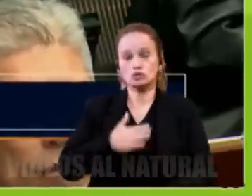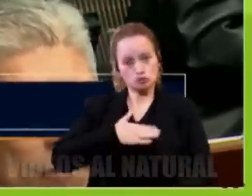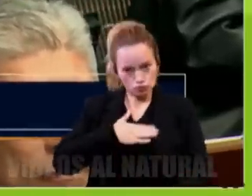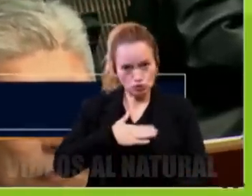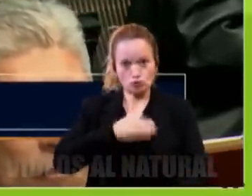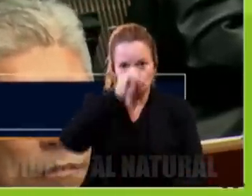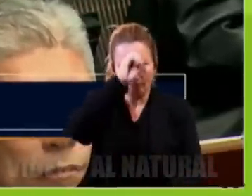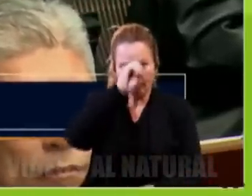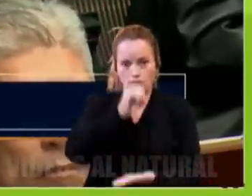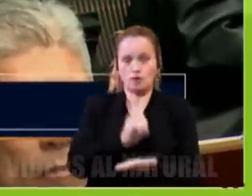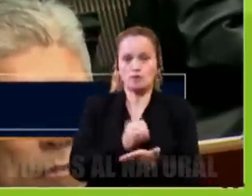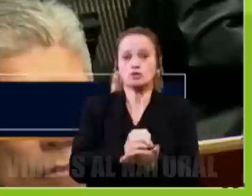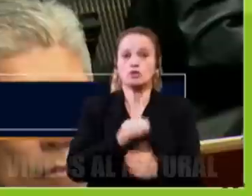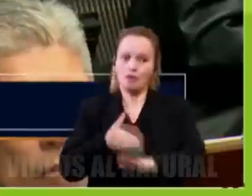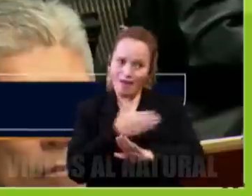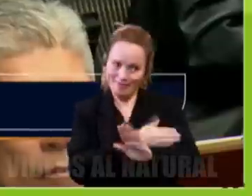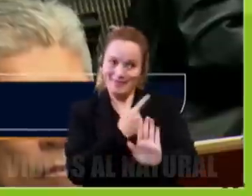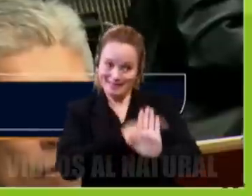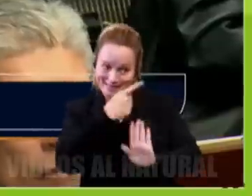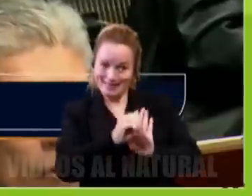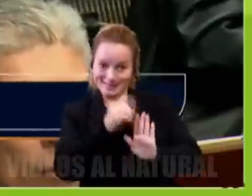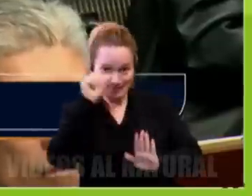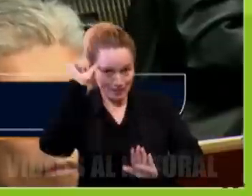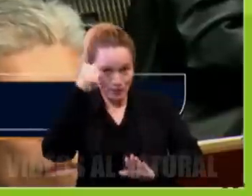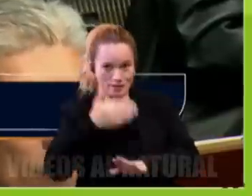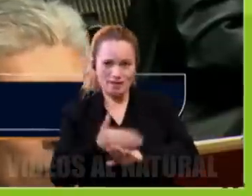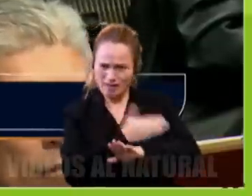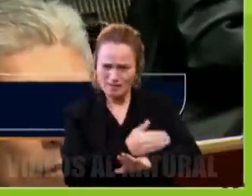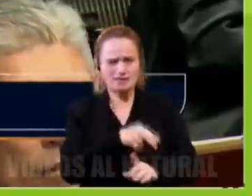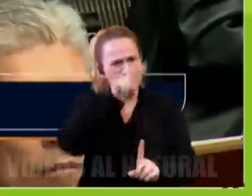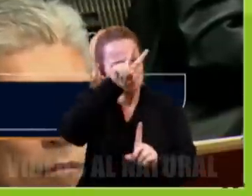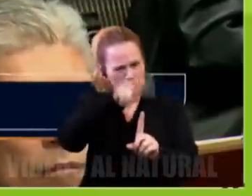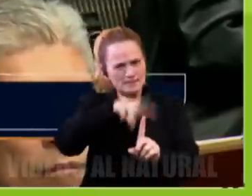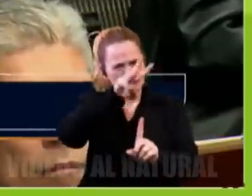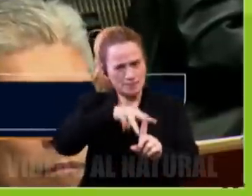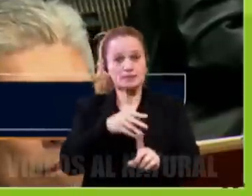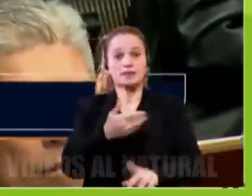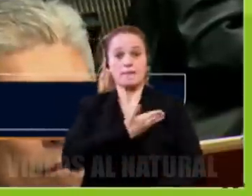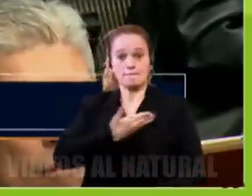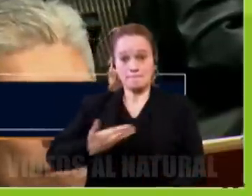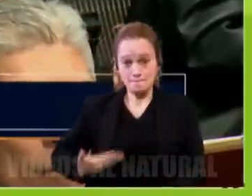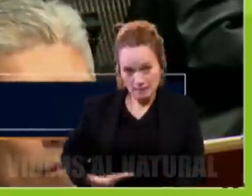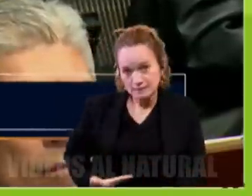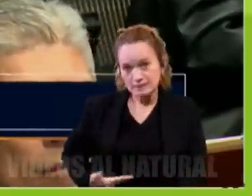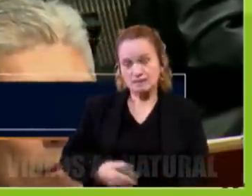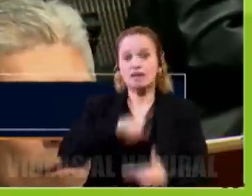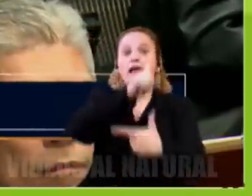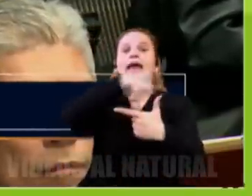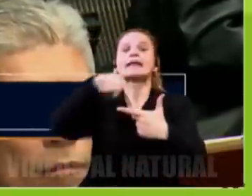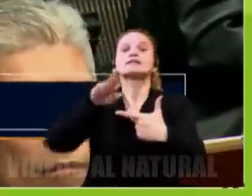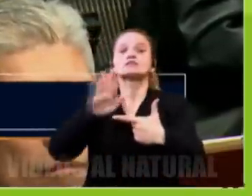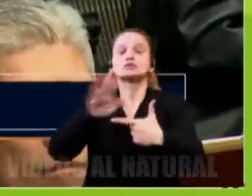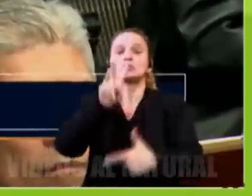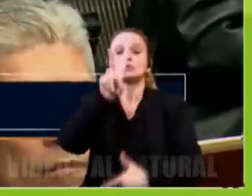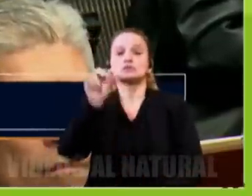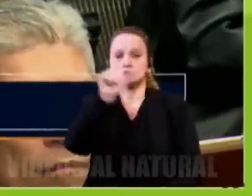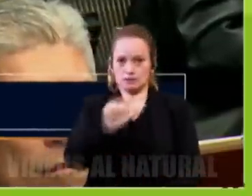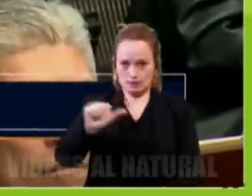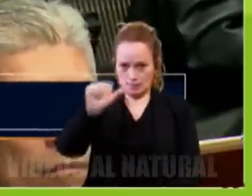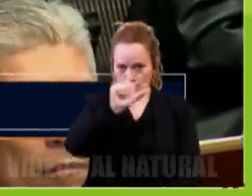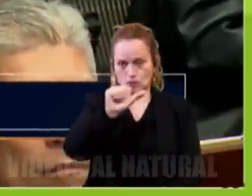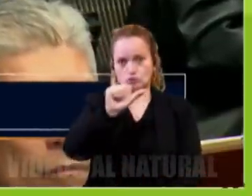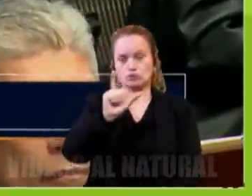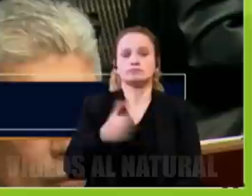Yo prefiero, como lo conversé con usted personalmente hace varios meses, al presidente estadista del 7 de